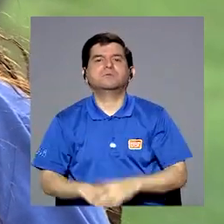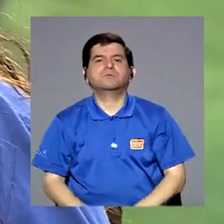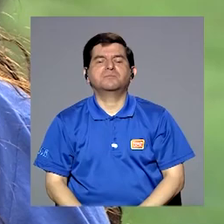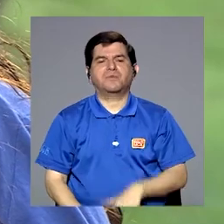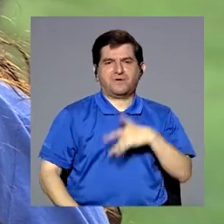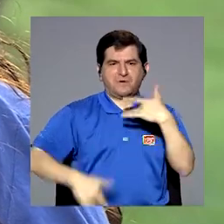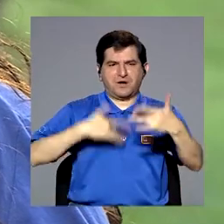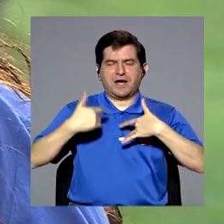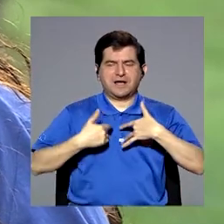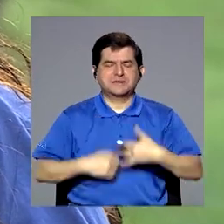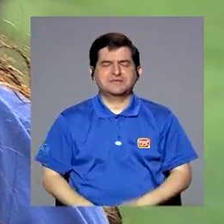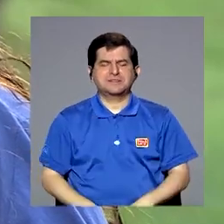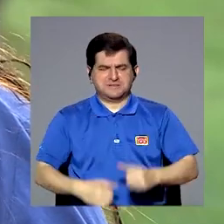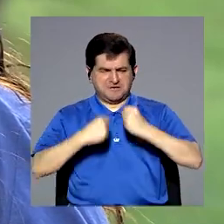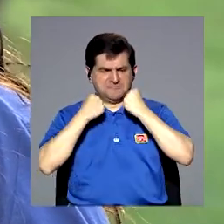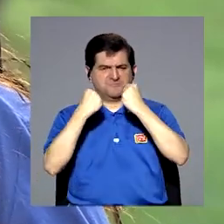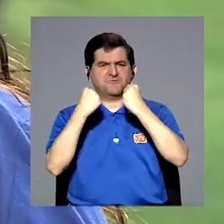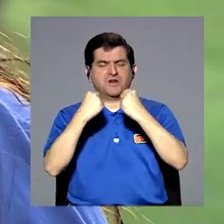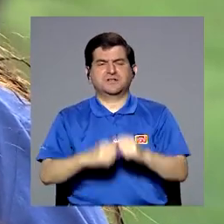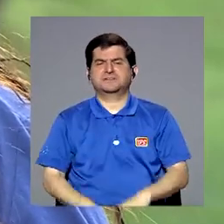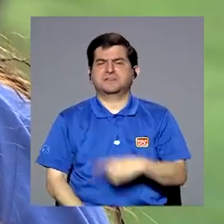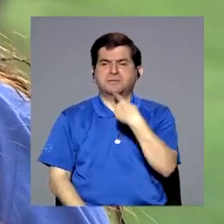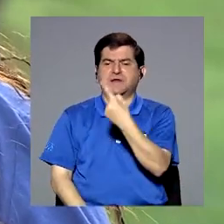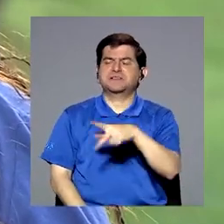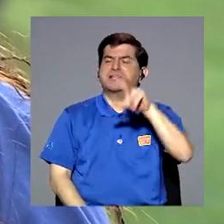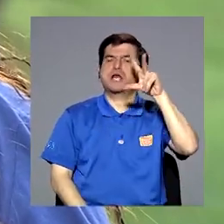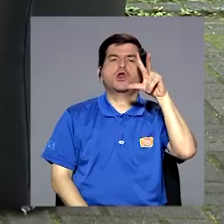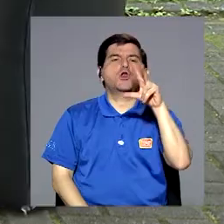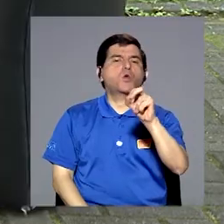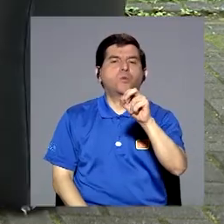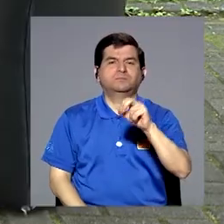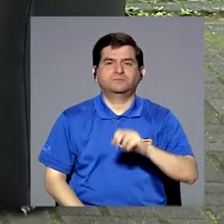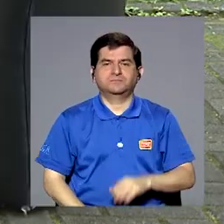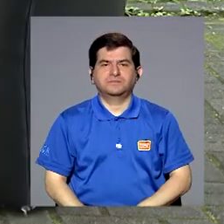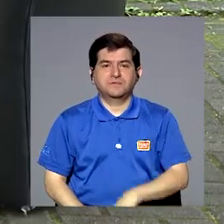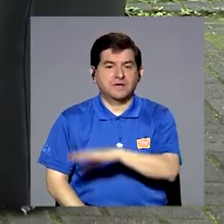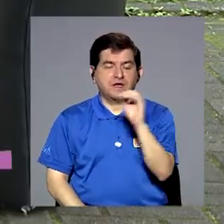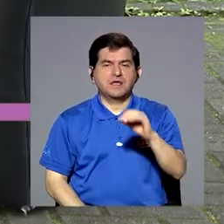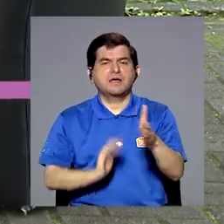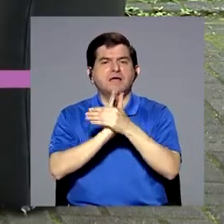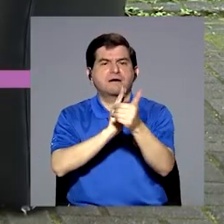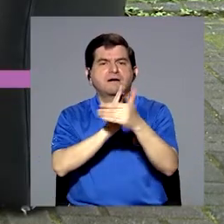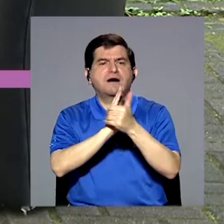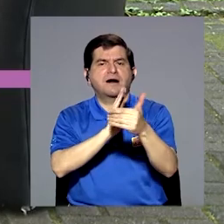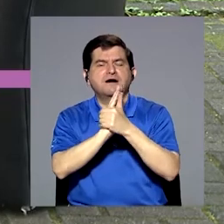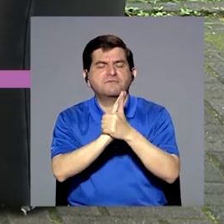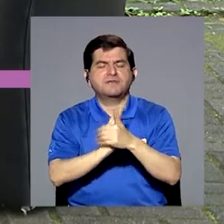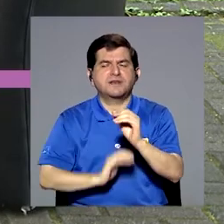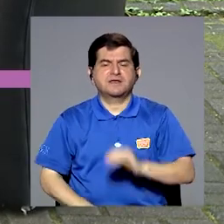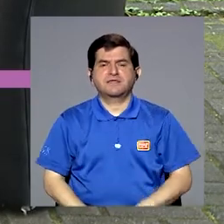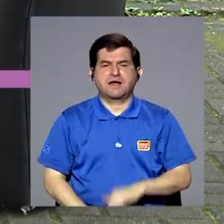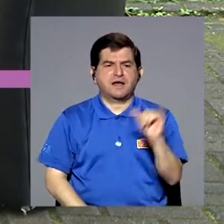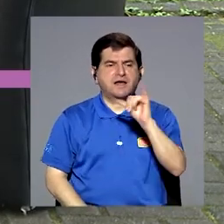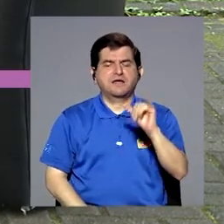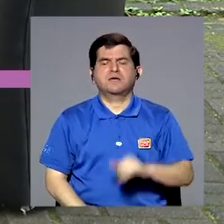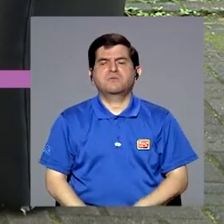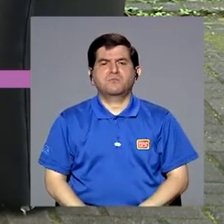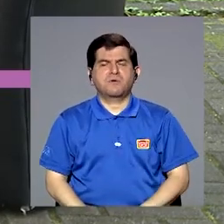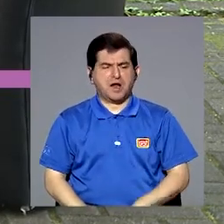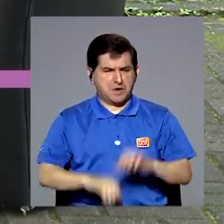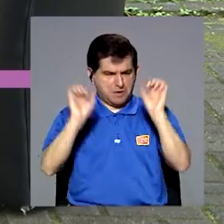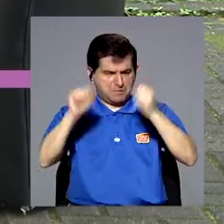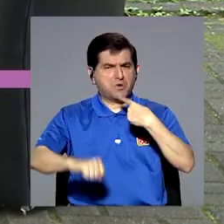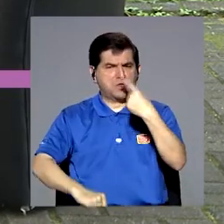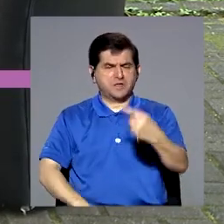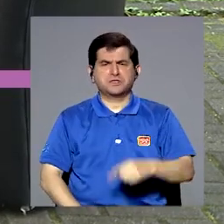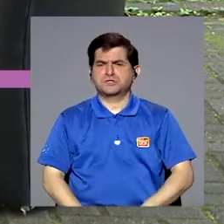vamos a sentir esa fuerza de decir, bueno, no. Y tener esa capacidad y ese permiso de decir, no